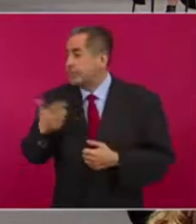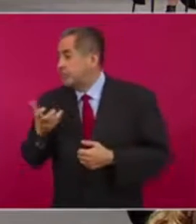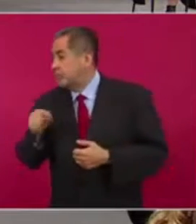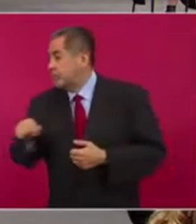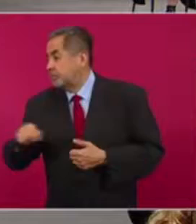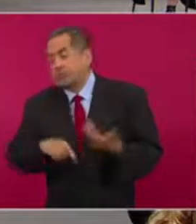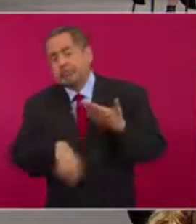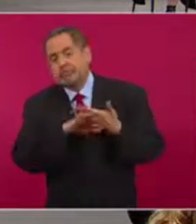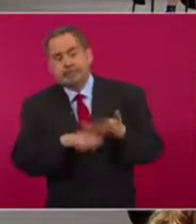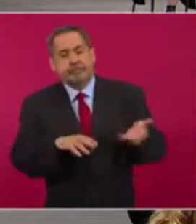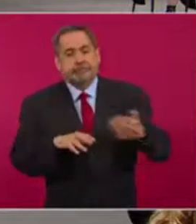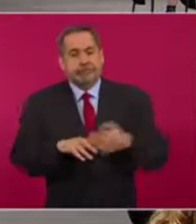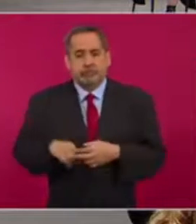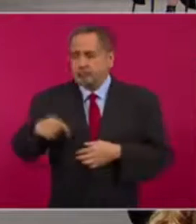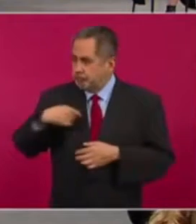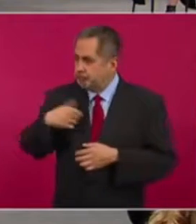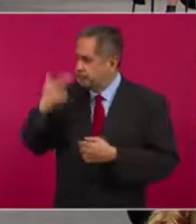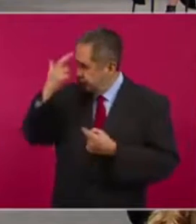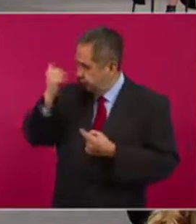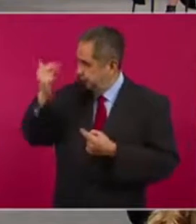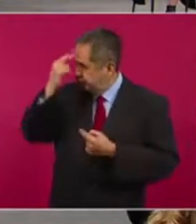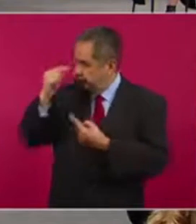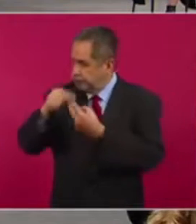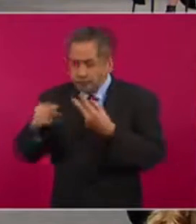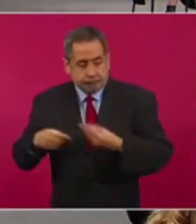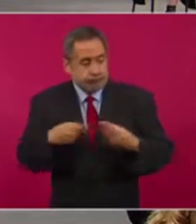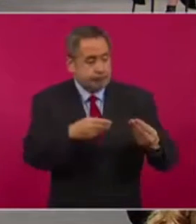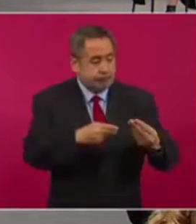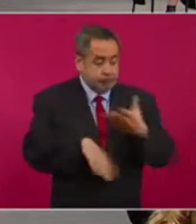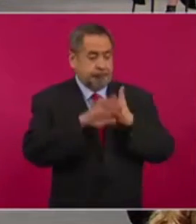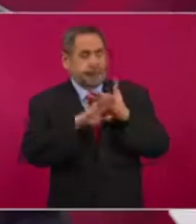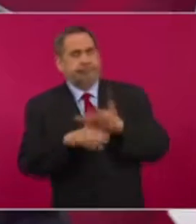aunque sea racional.